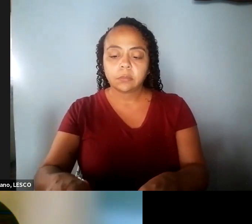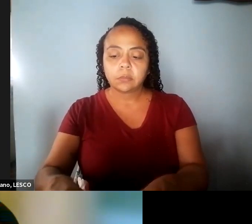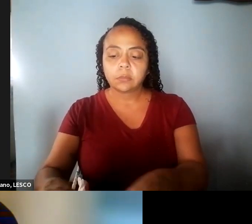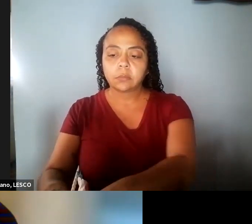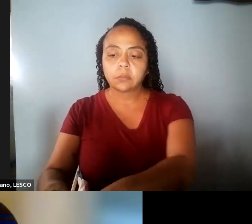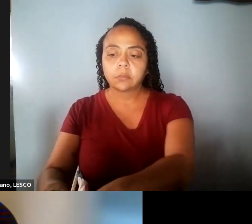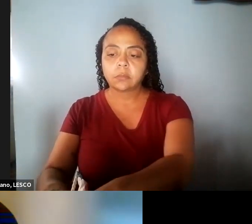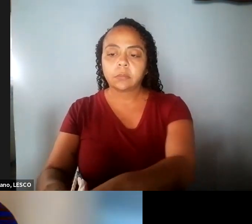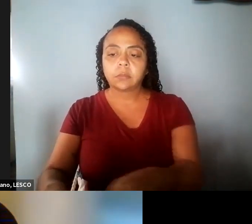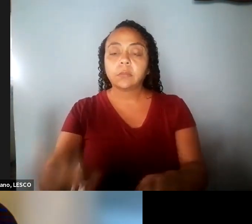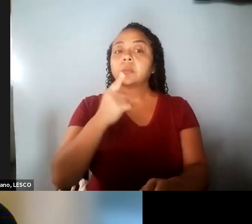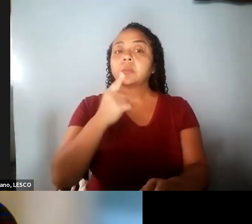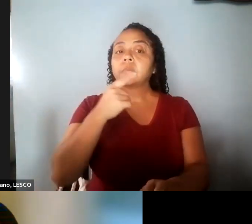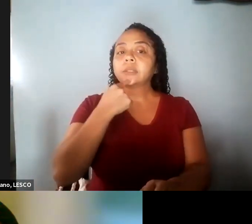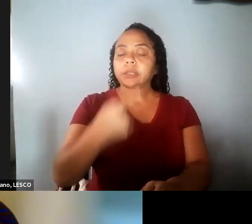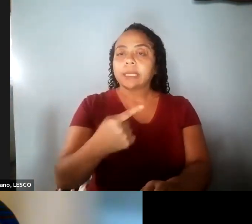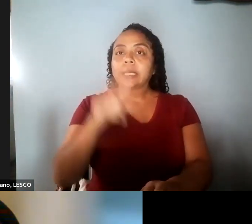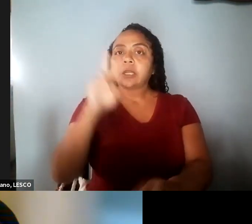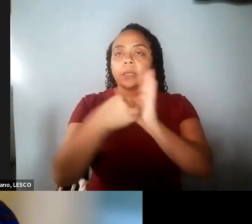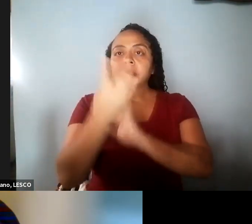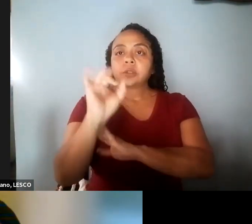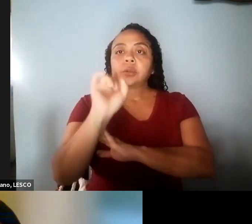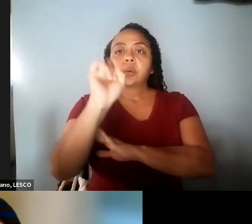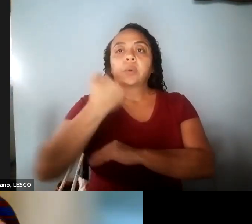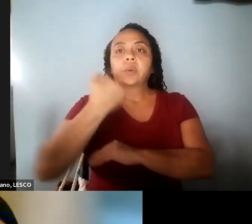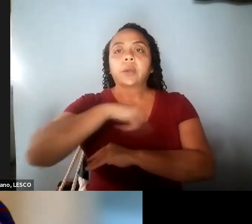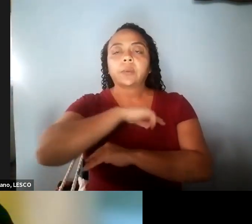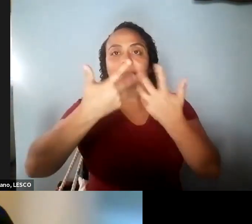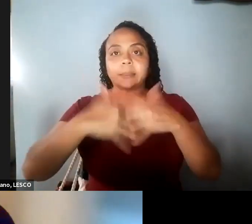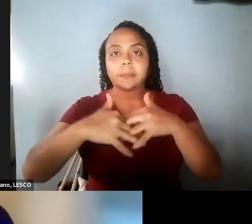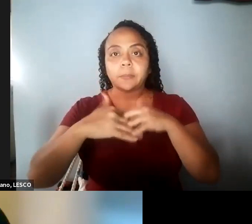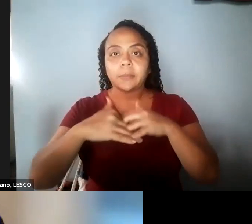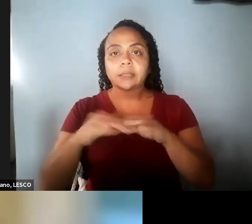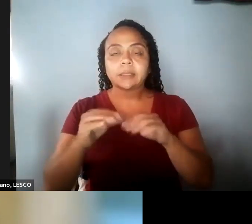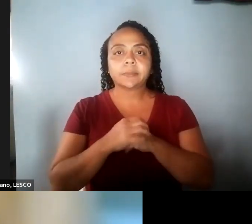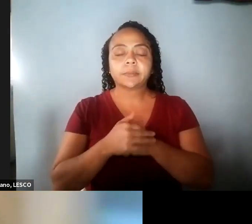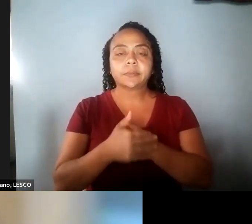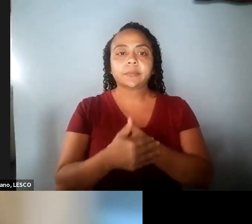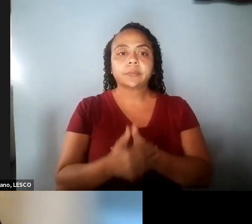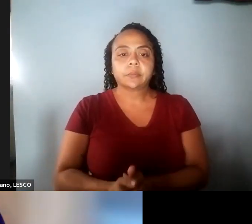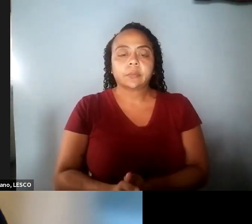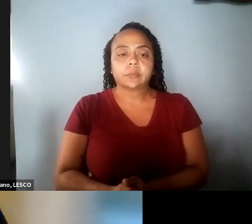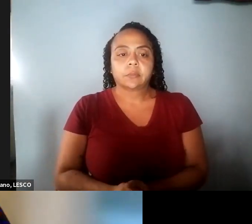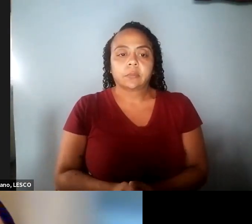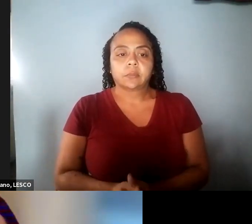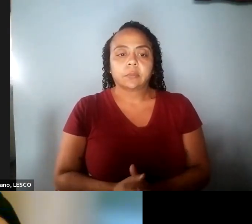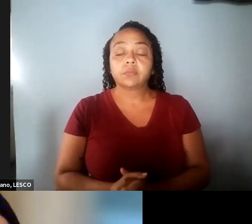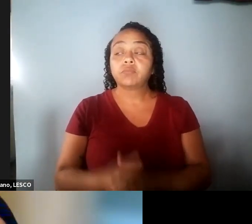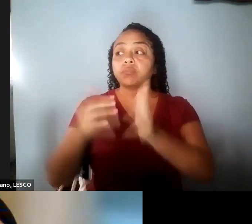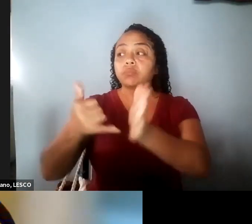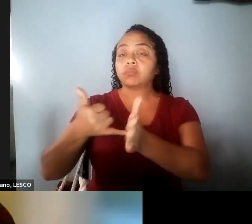2018 una de nuestras empresas que pertenece a la corporación por poder galardonada por